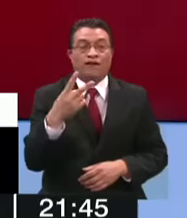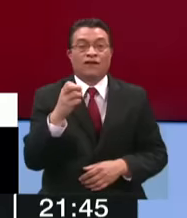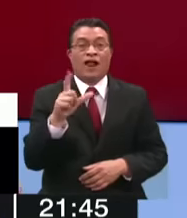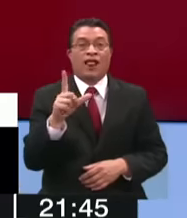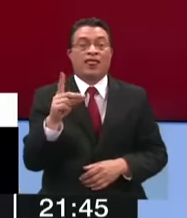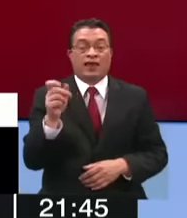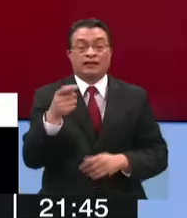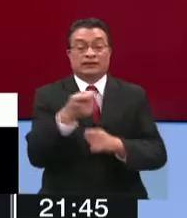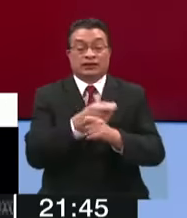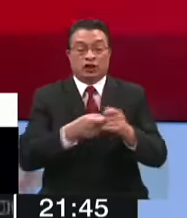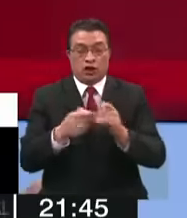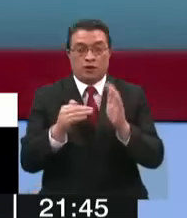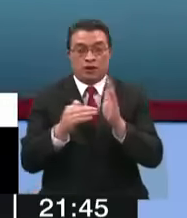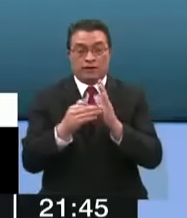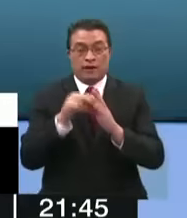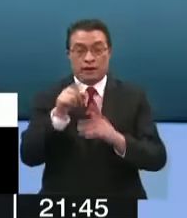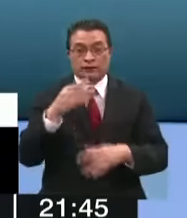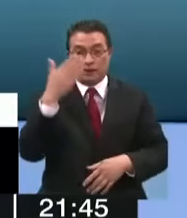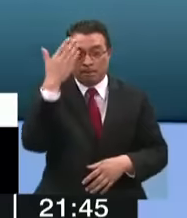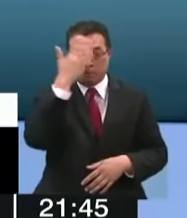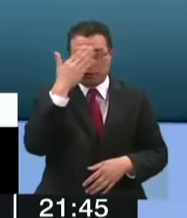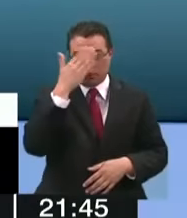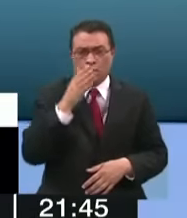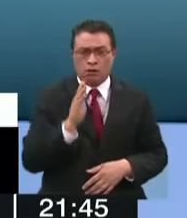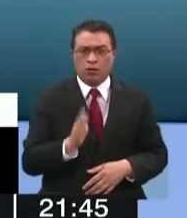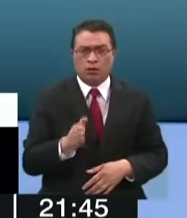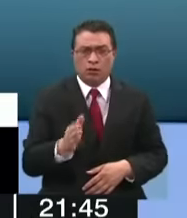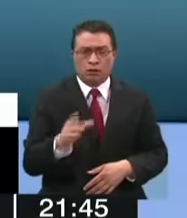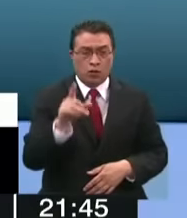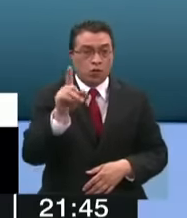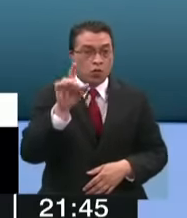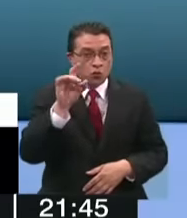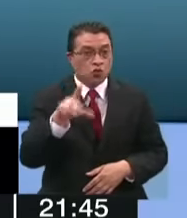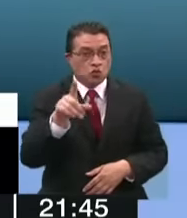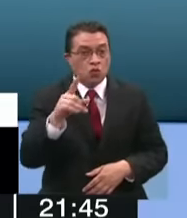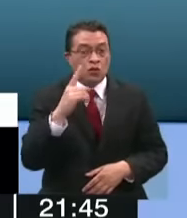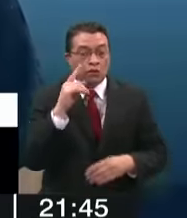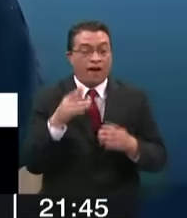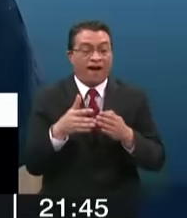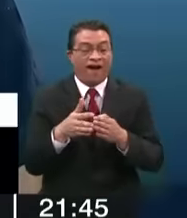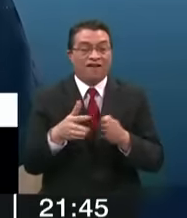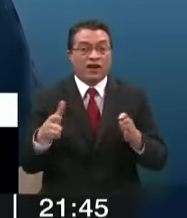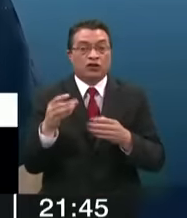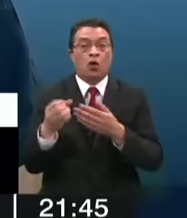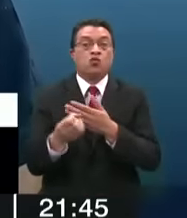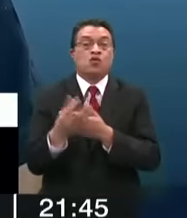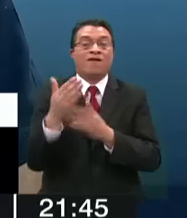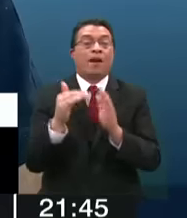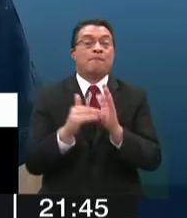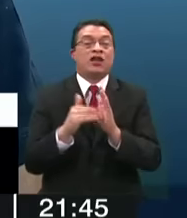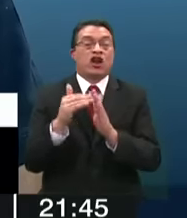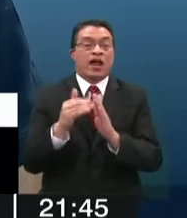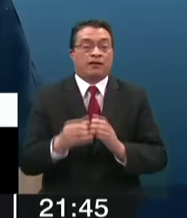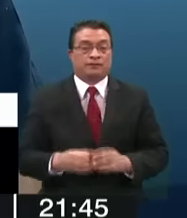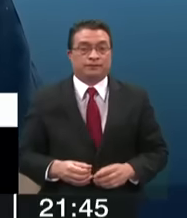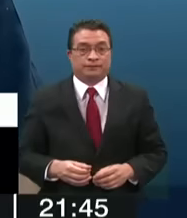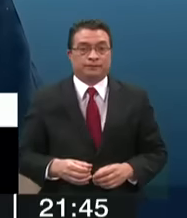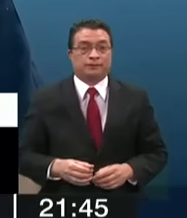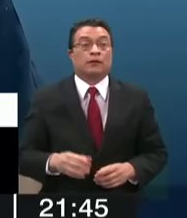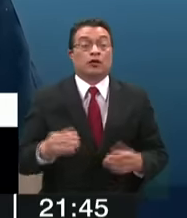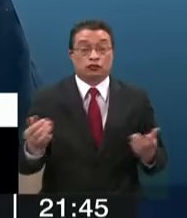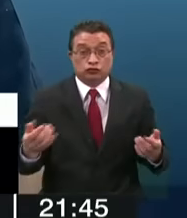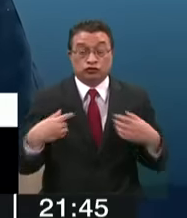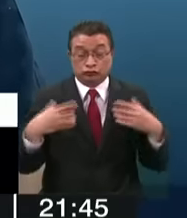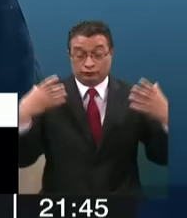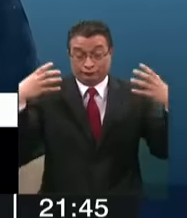crecimiento económico. Y es una preocupación que se ha mantenido y es uno de los flancos abiertos por parte de la nueva mayoría. Sí, Claudio, que como no tengo ningún cargo